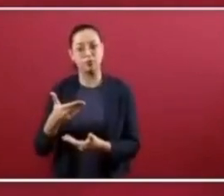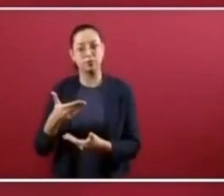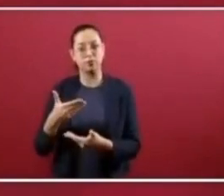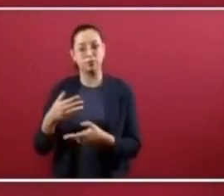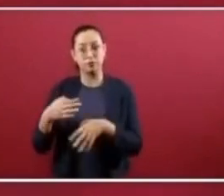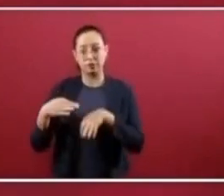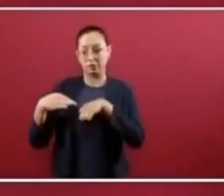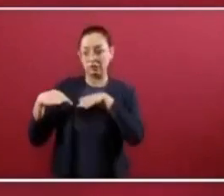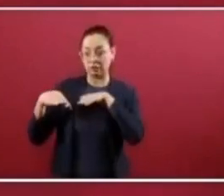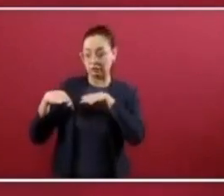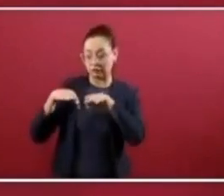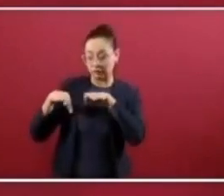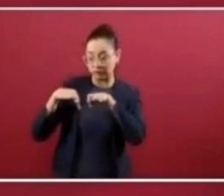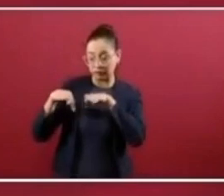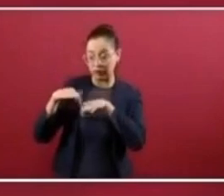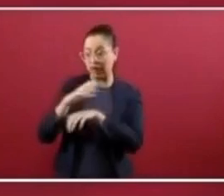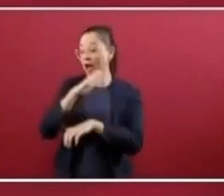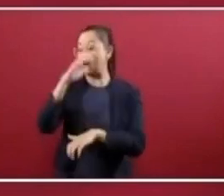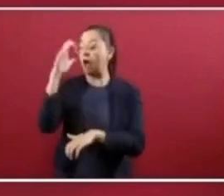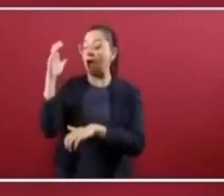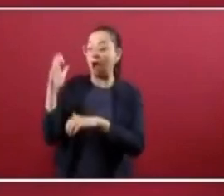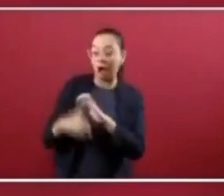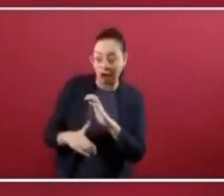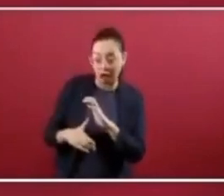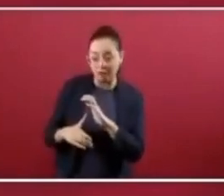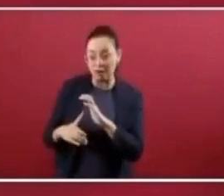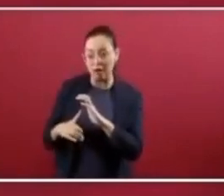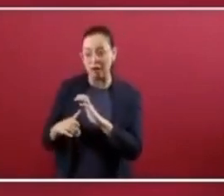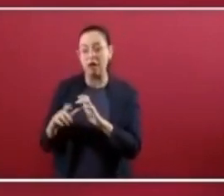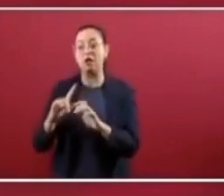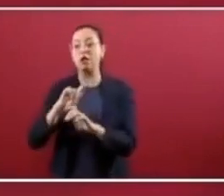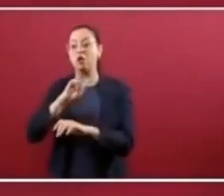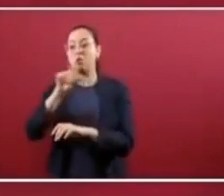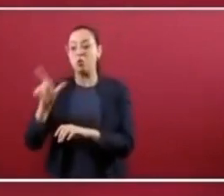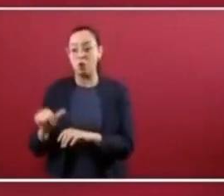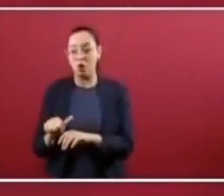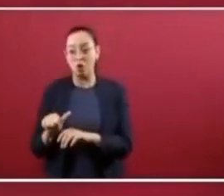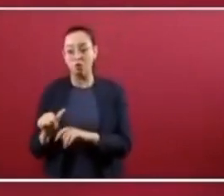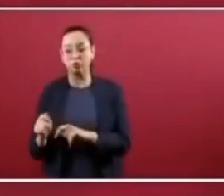su desempeño en un cargo y luego pasan